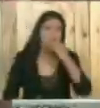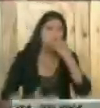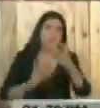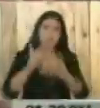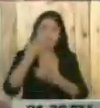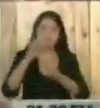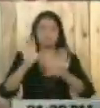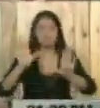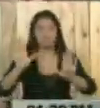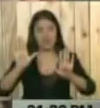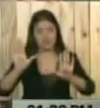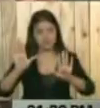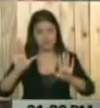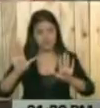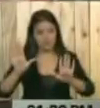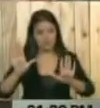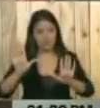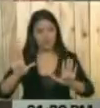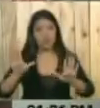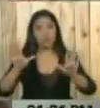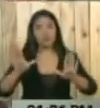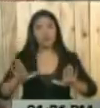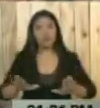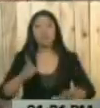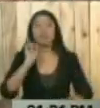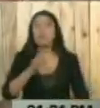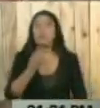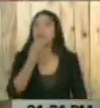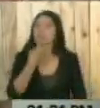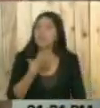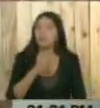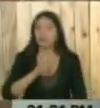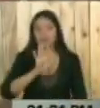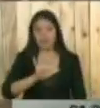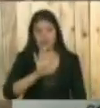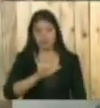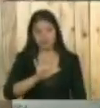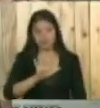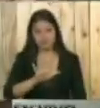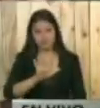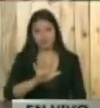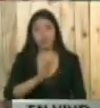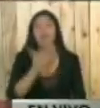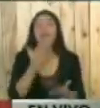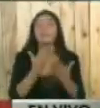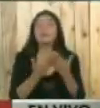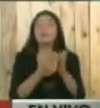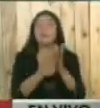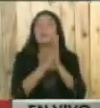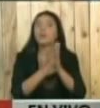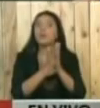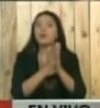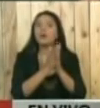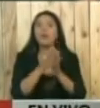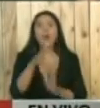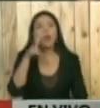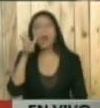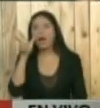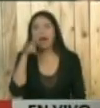Ya va. Hay que hacerlo bien, vamos a hacerlo bien. Les pido a los compañeros de las cámaras,